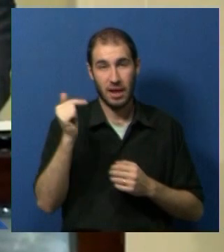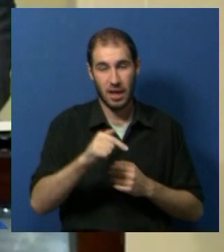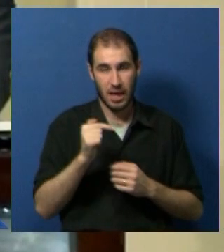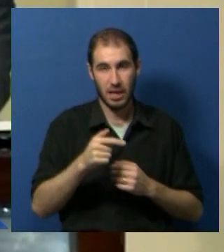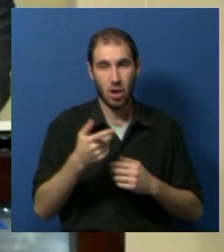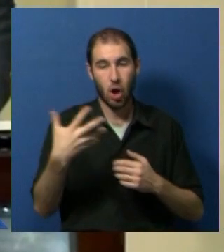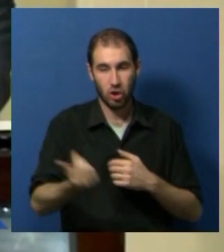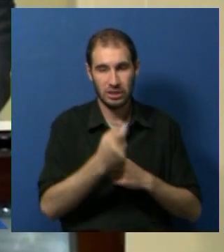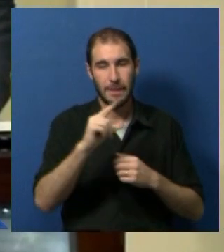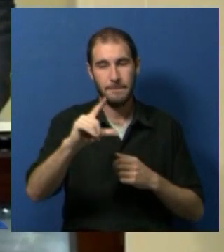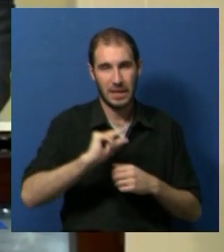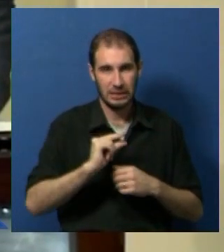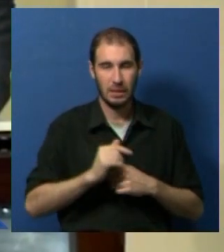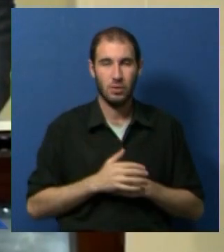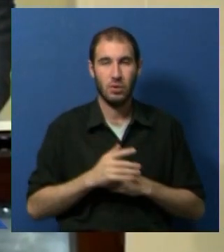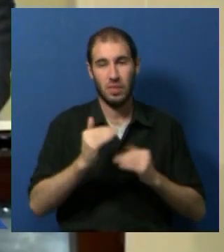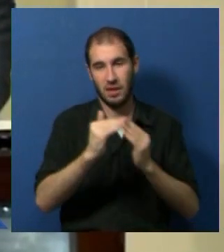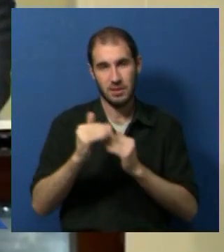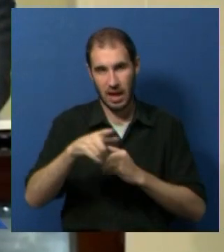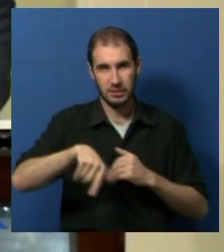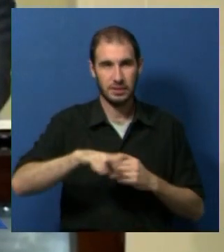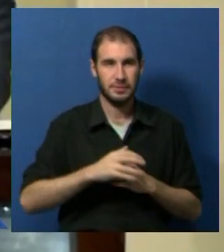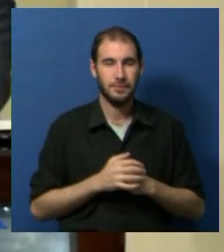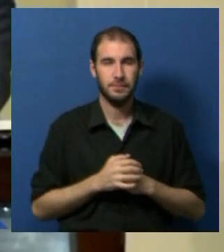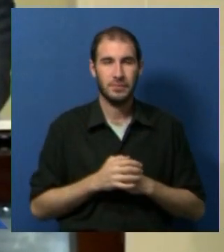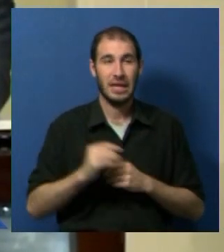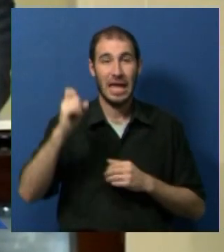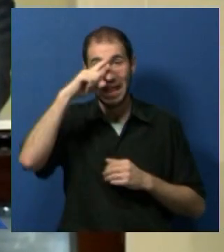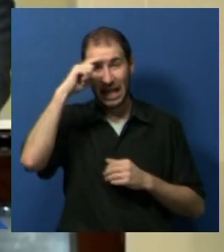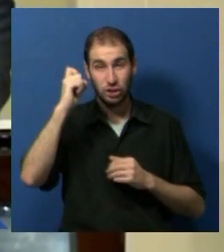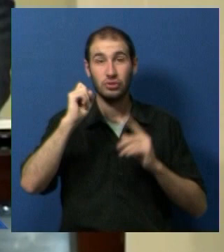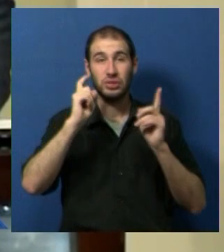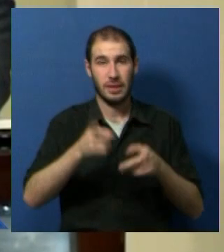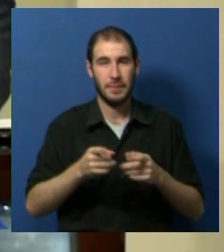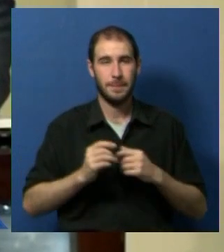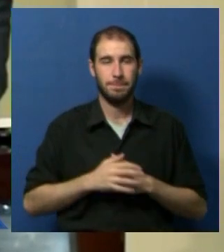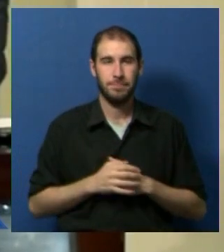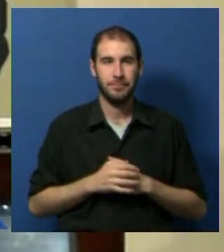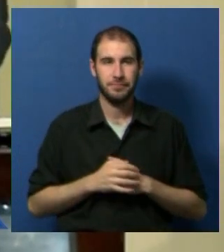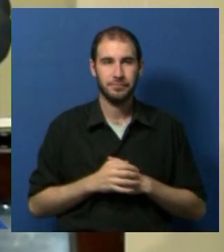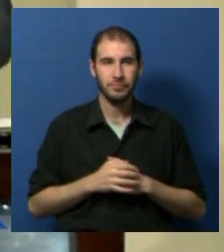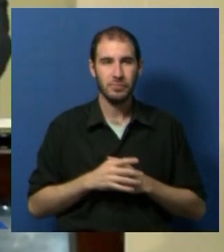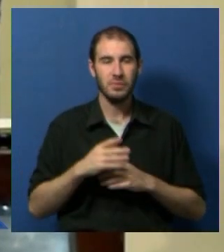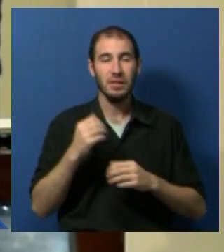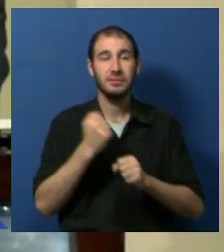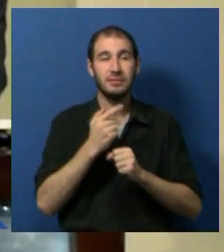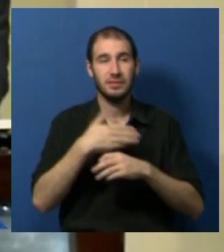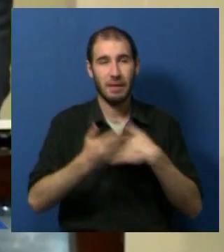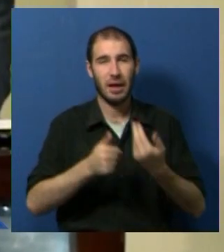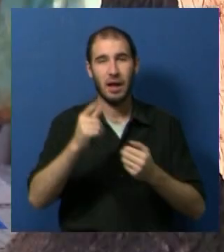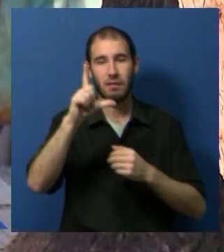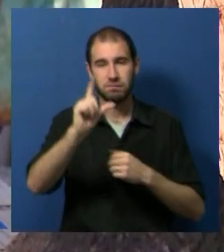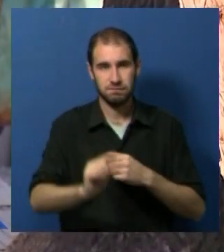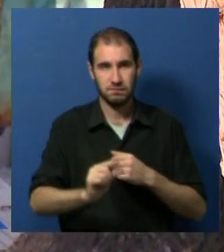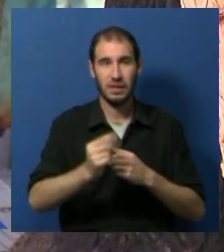posibilidad de acceder a un crédito hipotecario. La Nación también va a trabajar para la